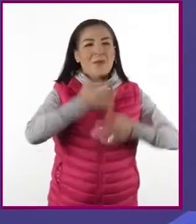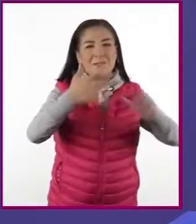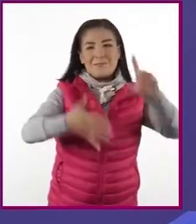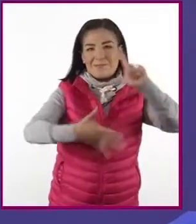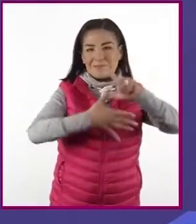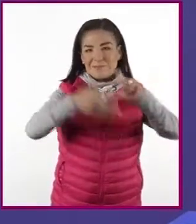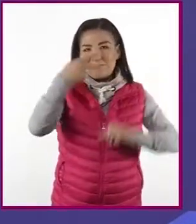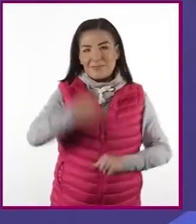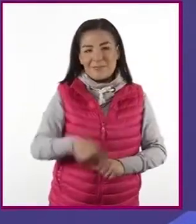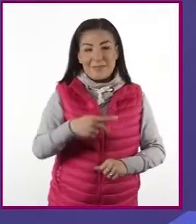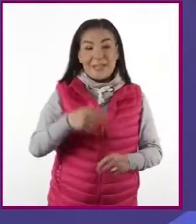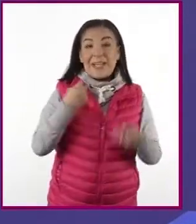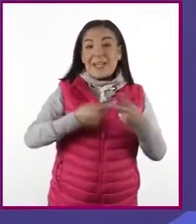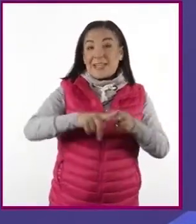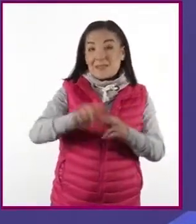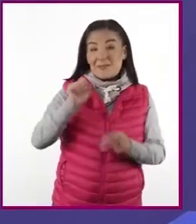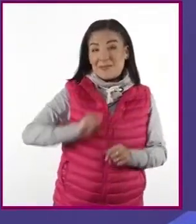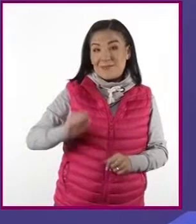del siglo XX.